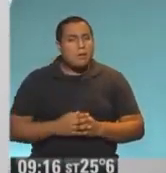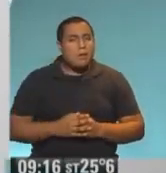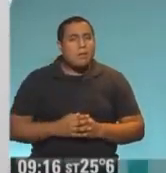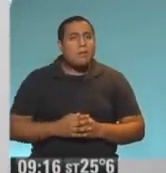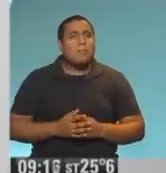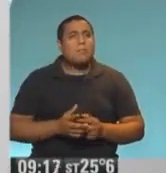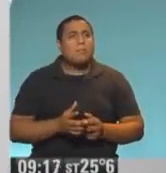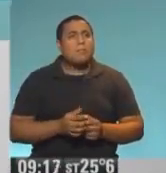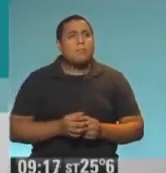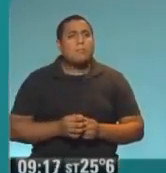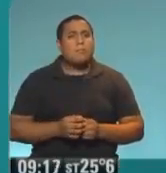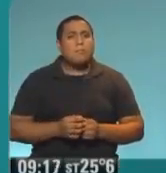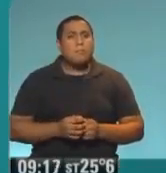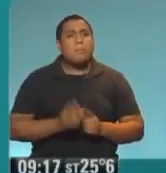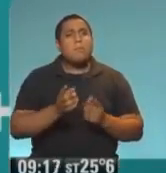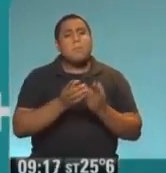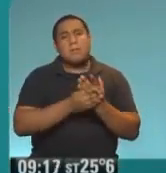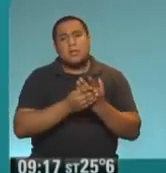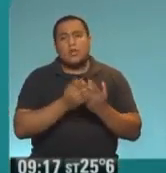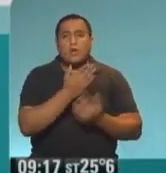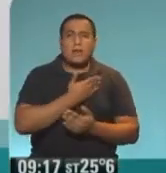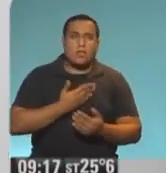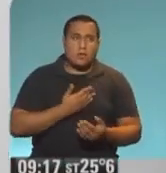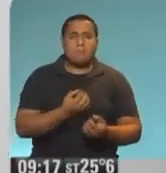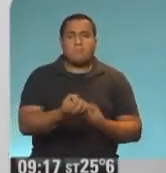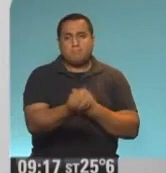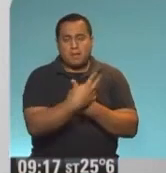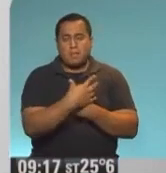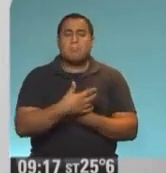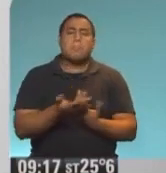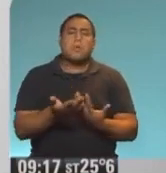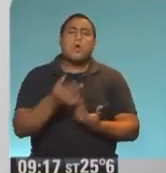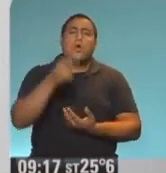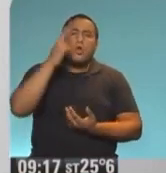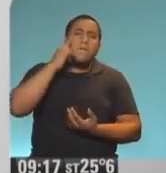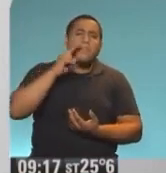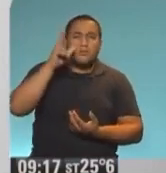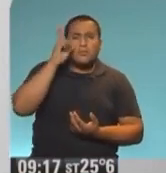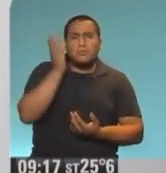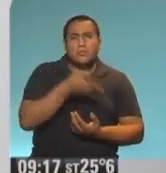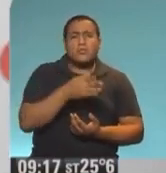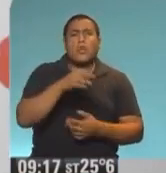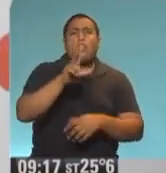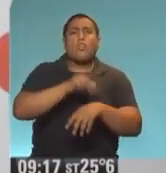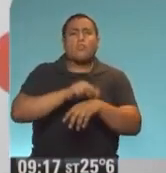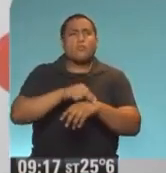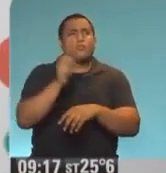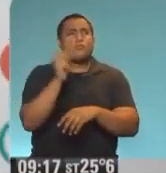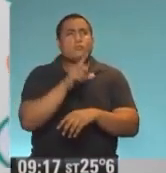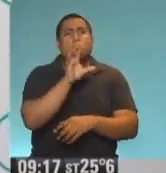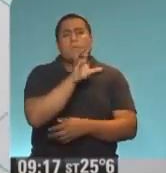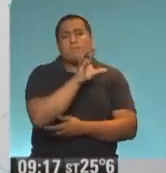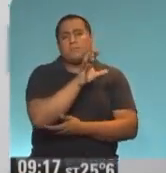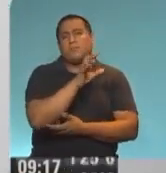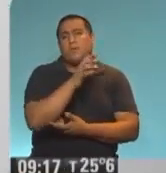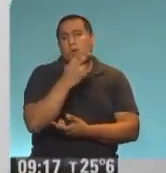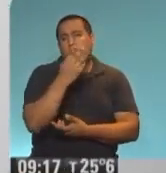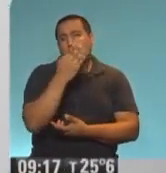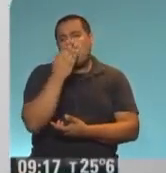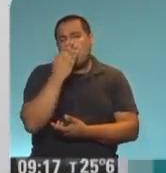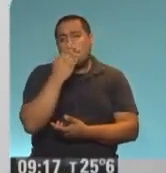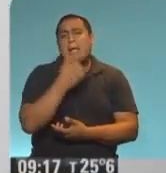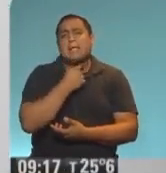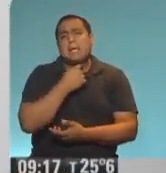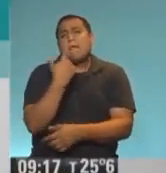que me mandaron el ministro y el gobernador. Y bueno, el 98% de los médicos de la provincia de Córdoba quieren ponerse la vacuna. Es decir, en